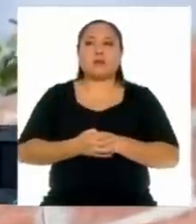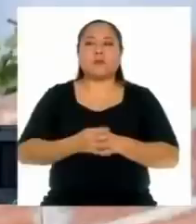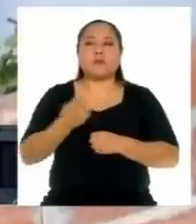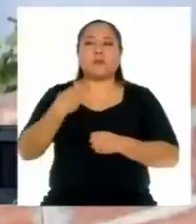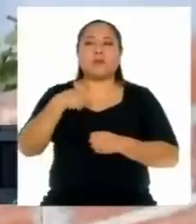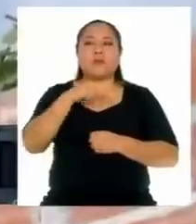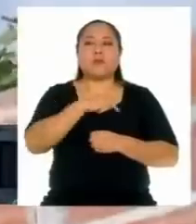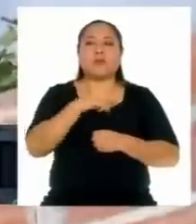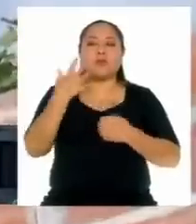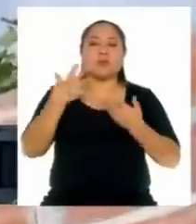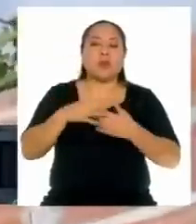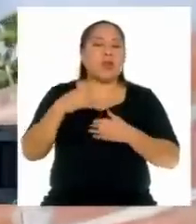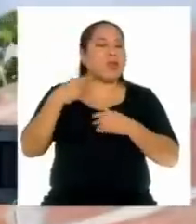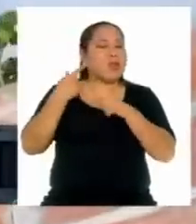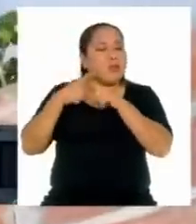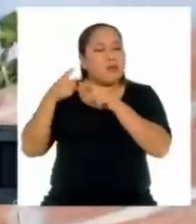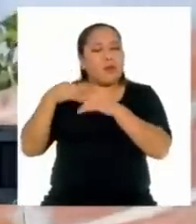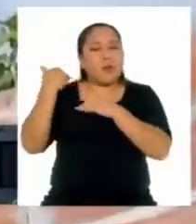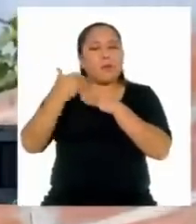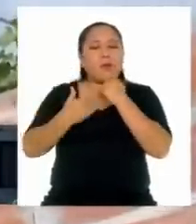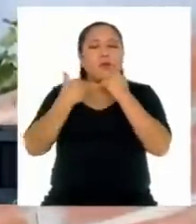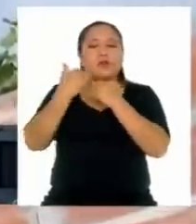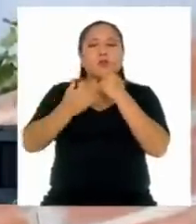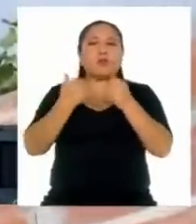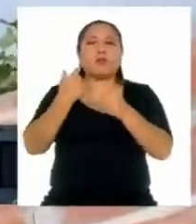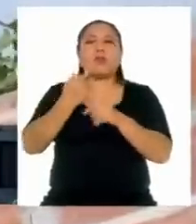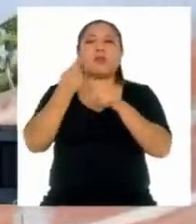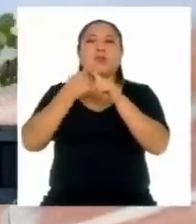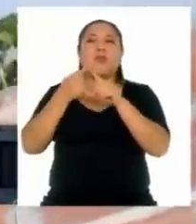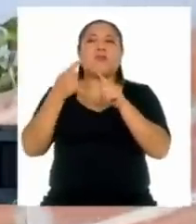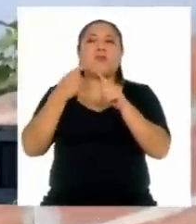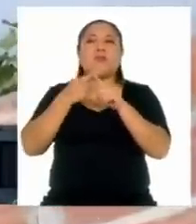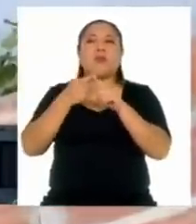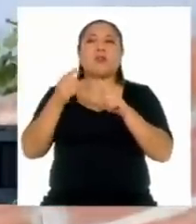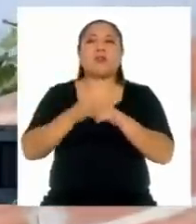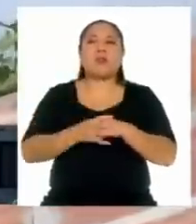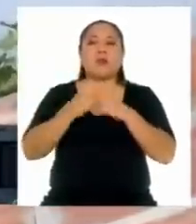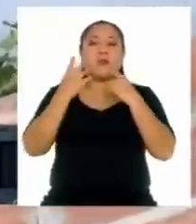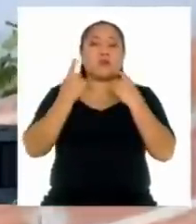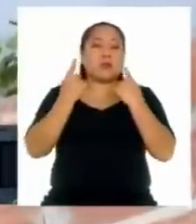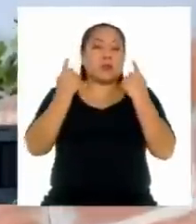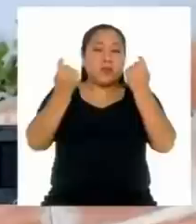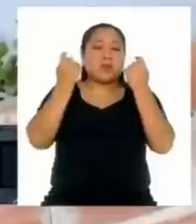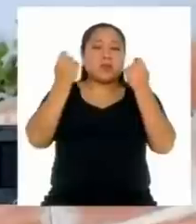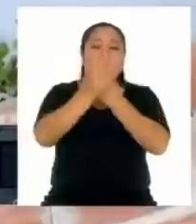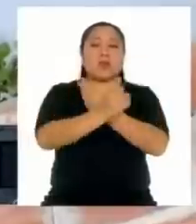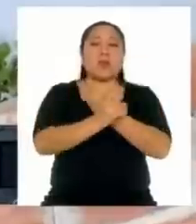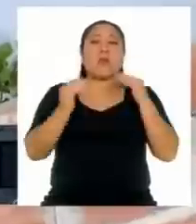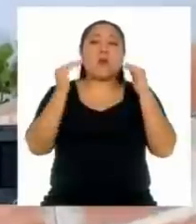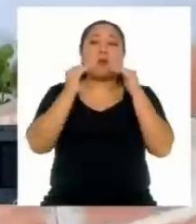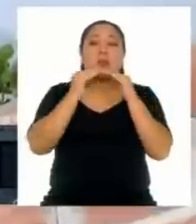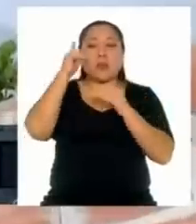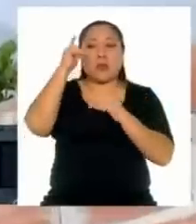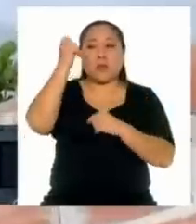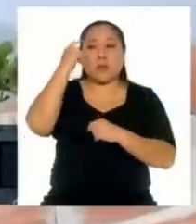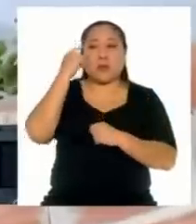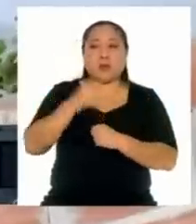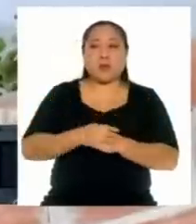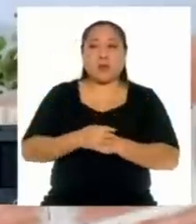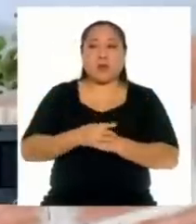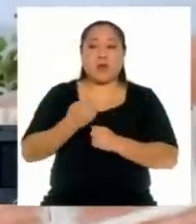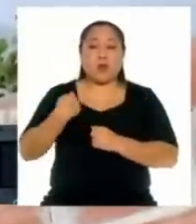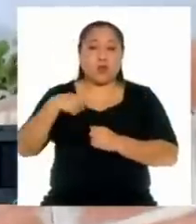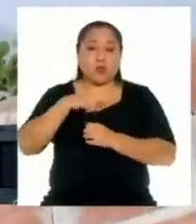Hemos pasado por diferentes procesos, por diferentes fiestas democráticas y políticas. Y cada